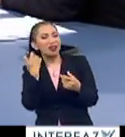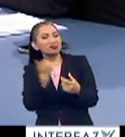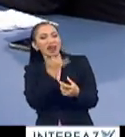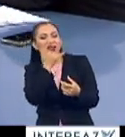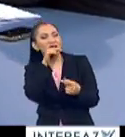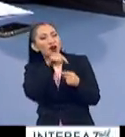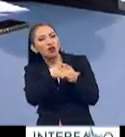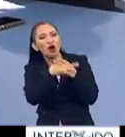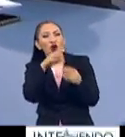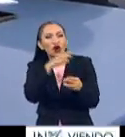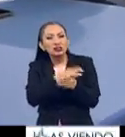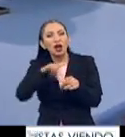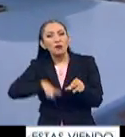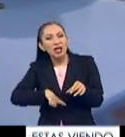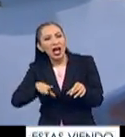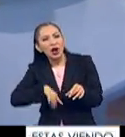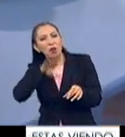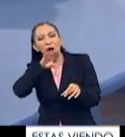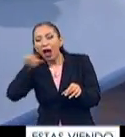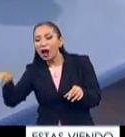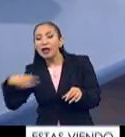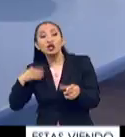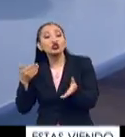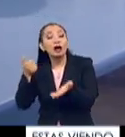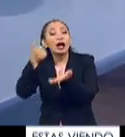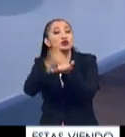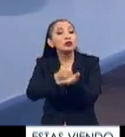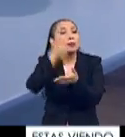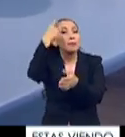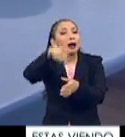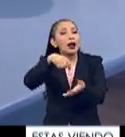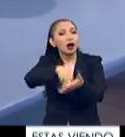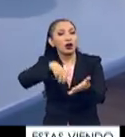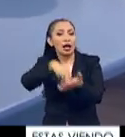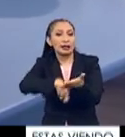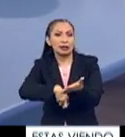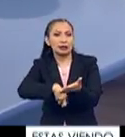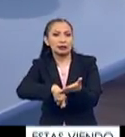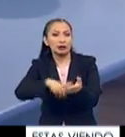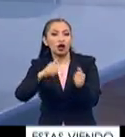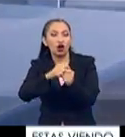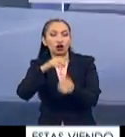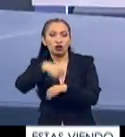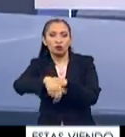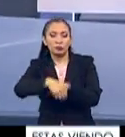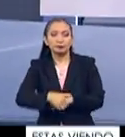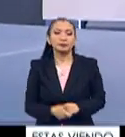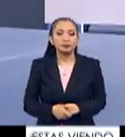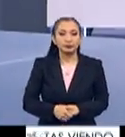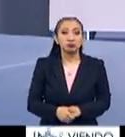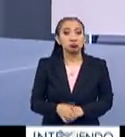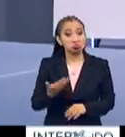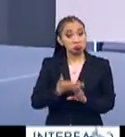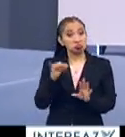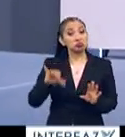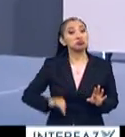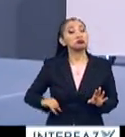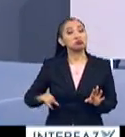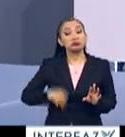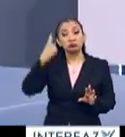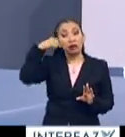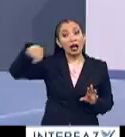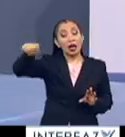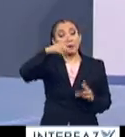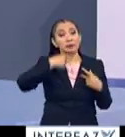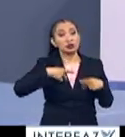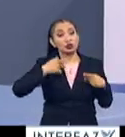mucho más aterrizadas a cómo va la situación del país con datos. Claro, claro. No. Oye, pues muy interesante, sobre todo para gente